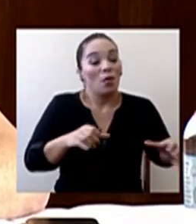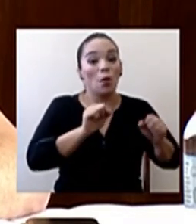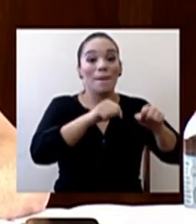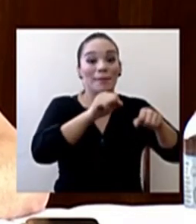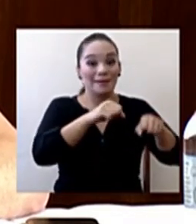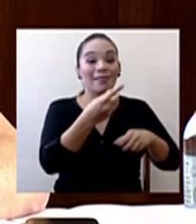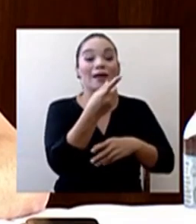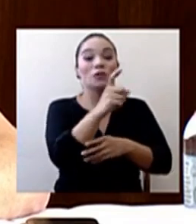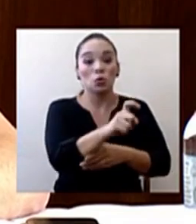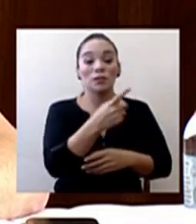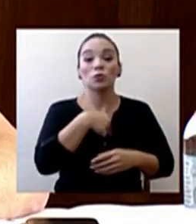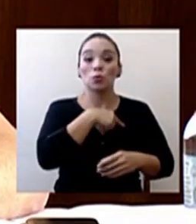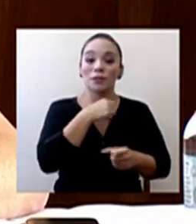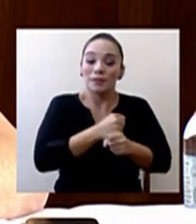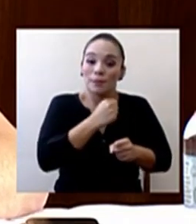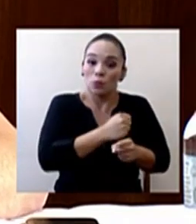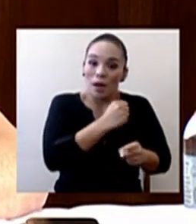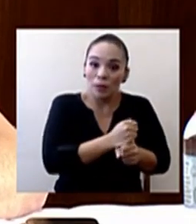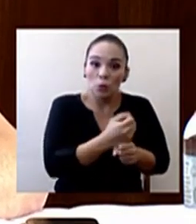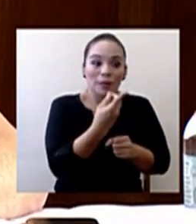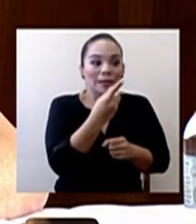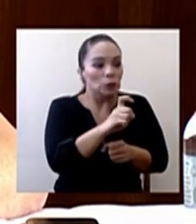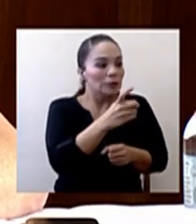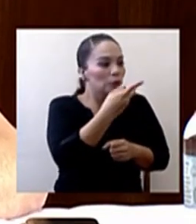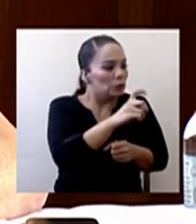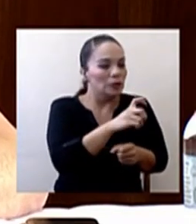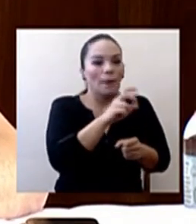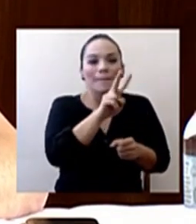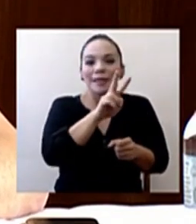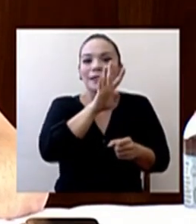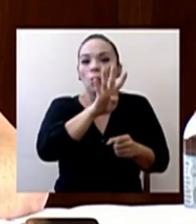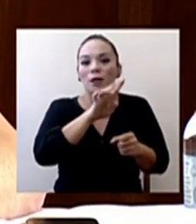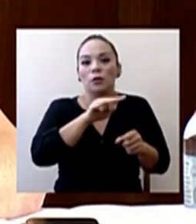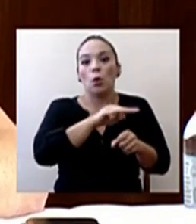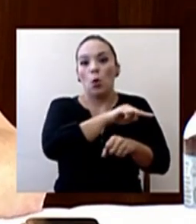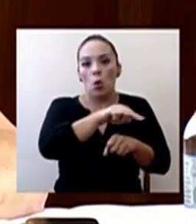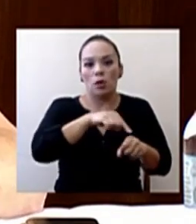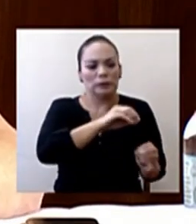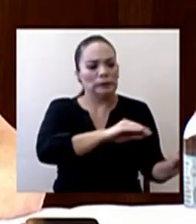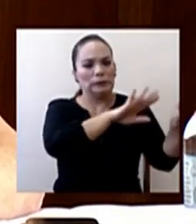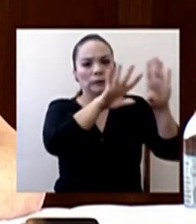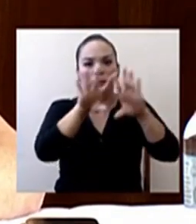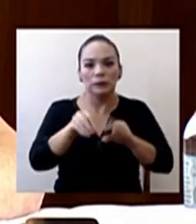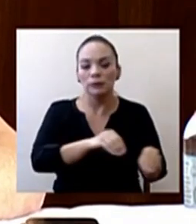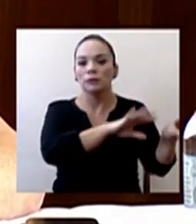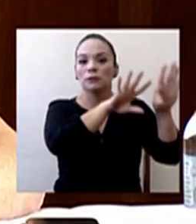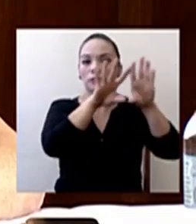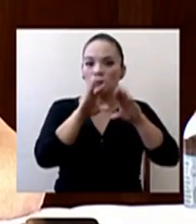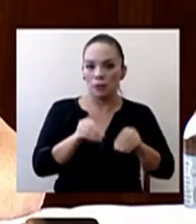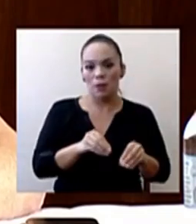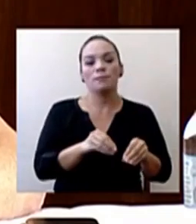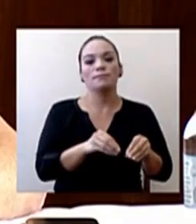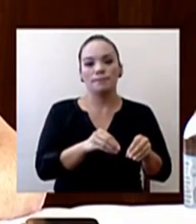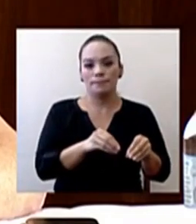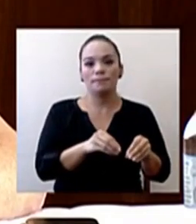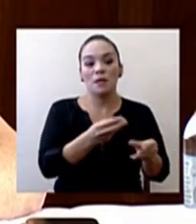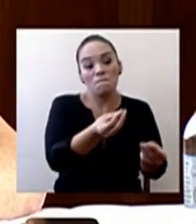se está trabajando prácticamente en el diagnóstico las 24 horas del día y la información fluye en ese horario.